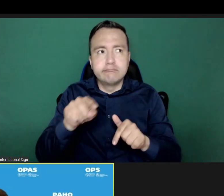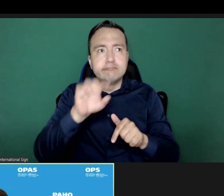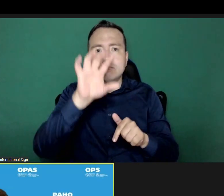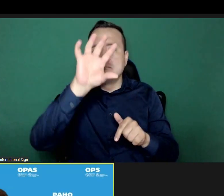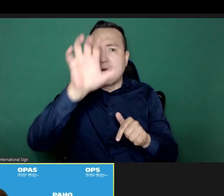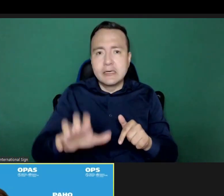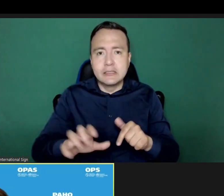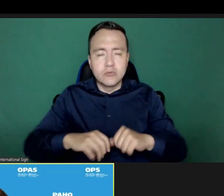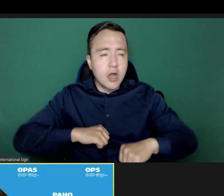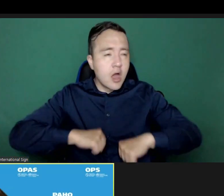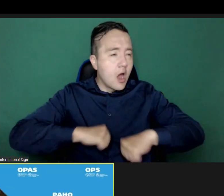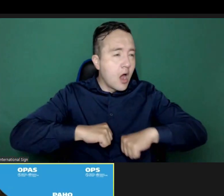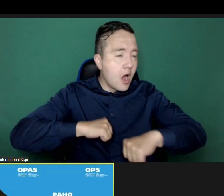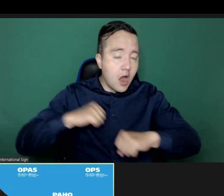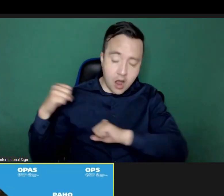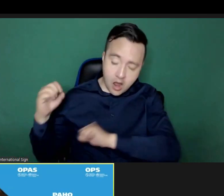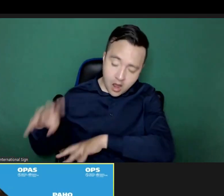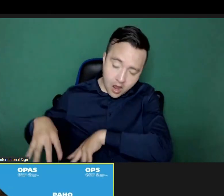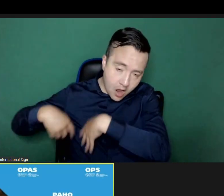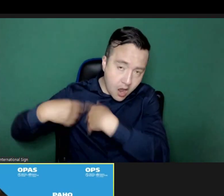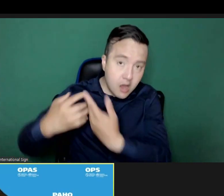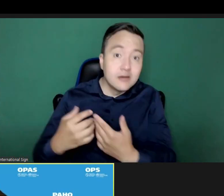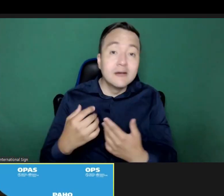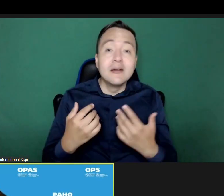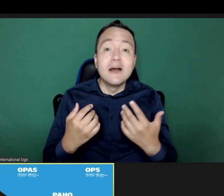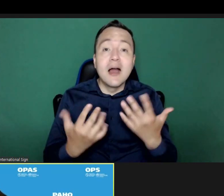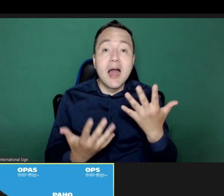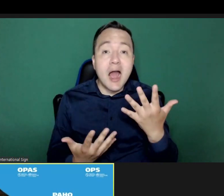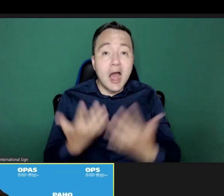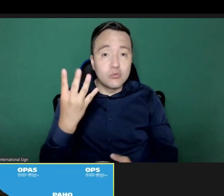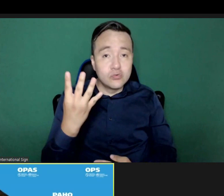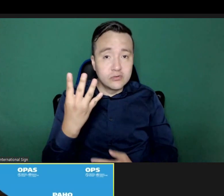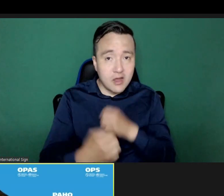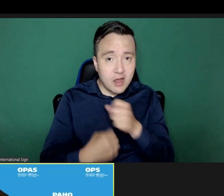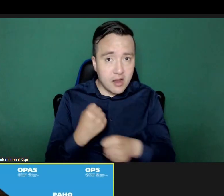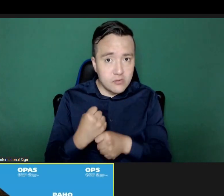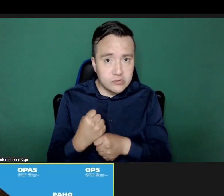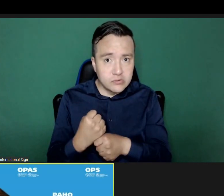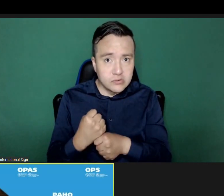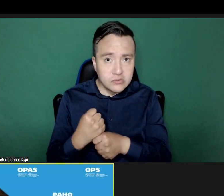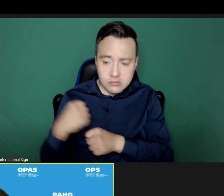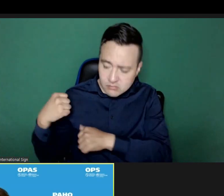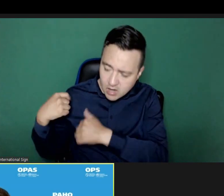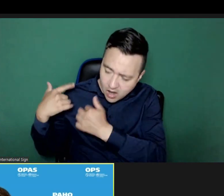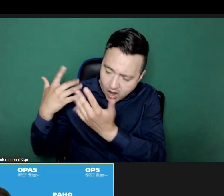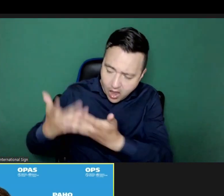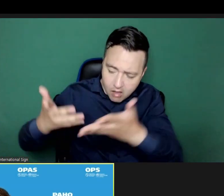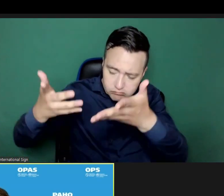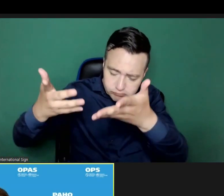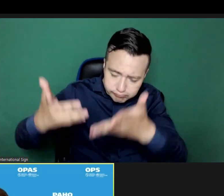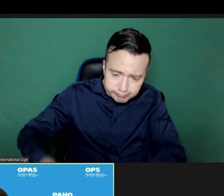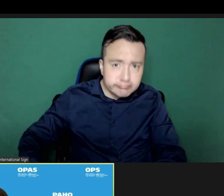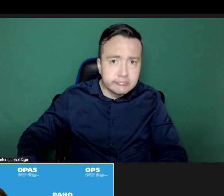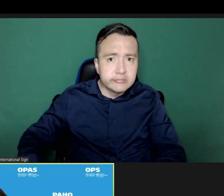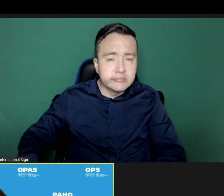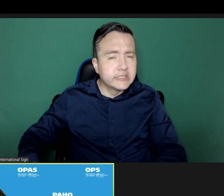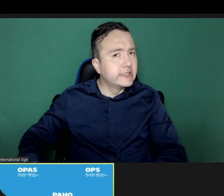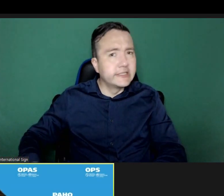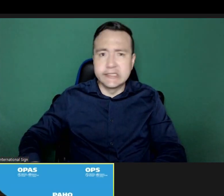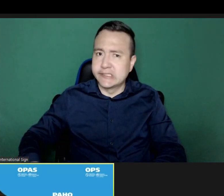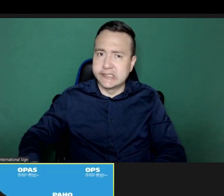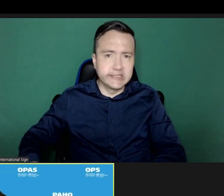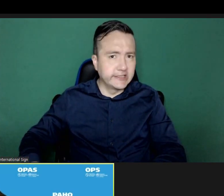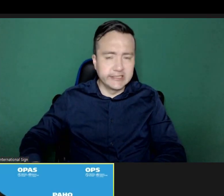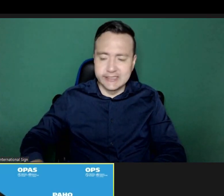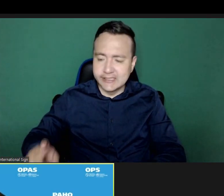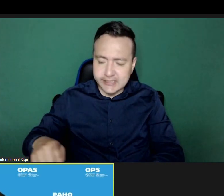esfuerzo de 14 años para aliviar la pobreza y eso ha afectado los servicios esenciales de la salud. Eso se